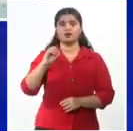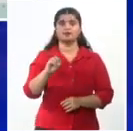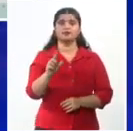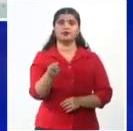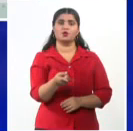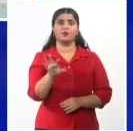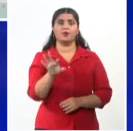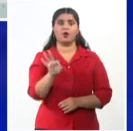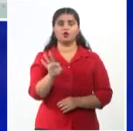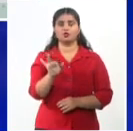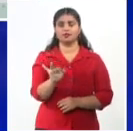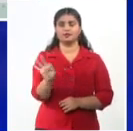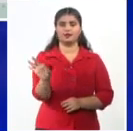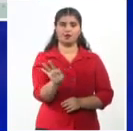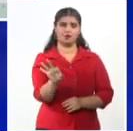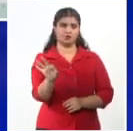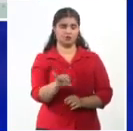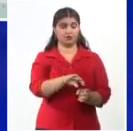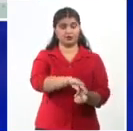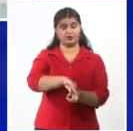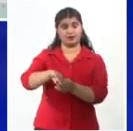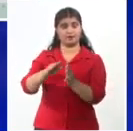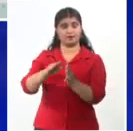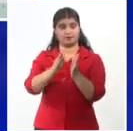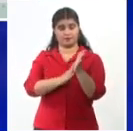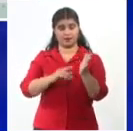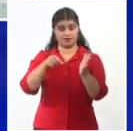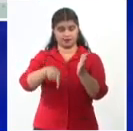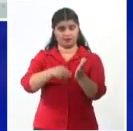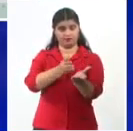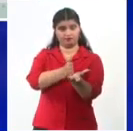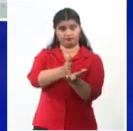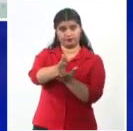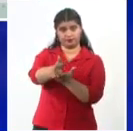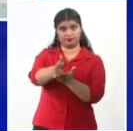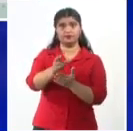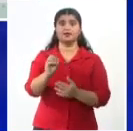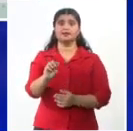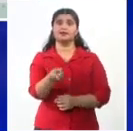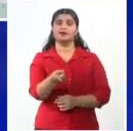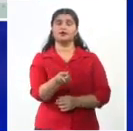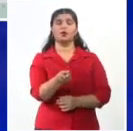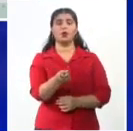0,87%. Y en el mes de curso, la letalidad de un